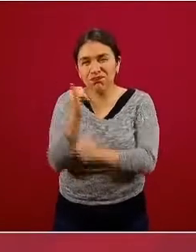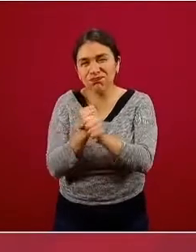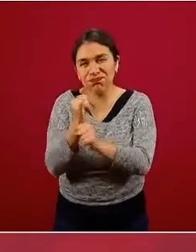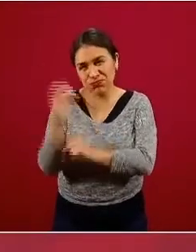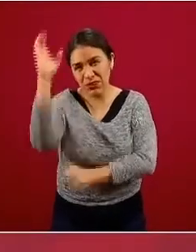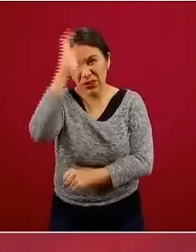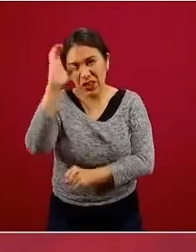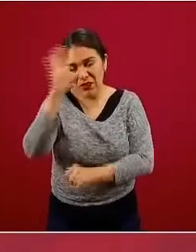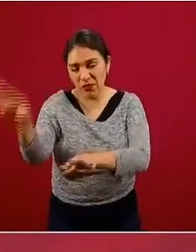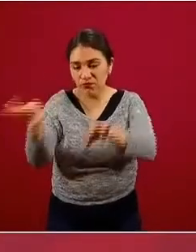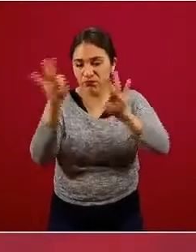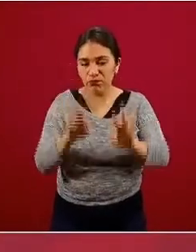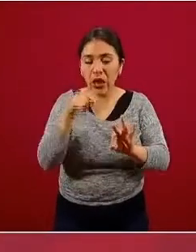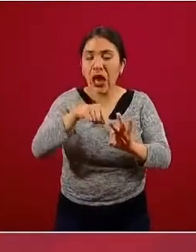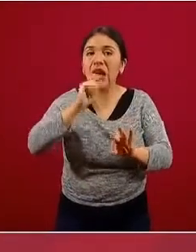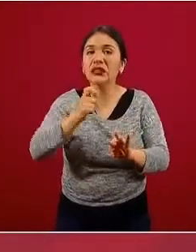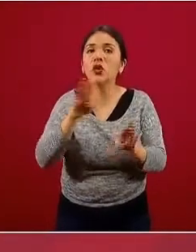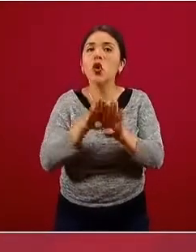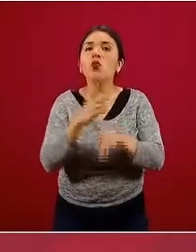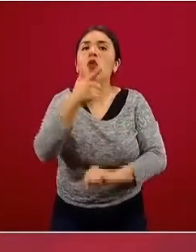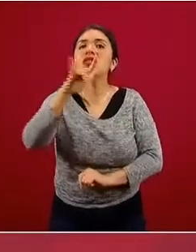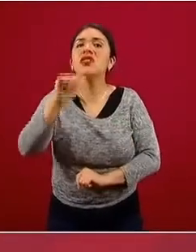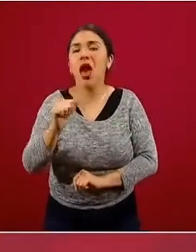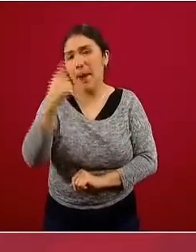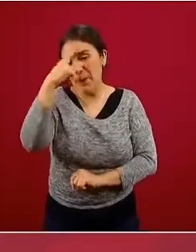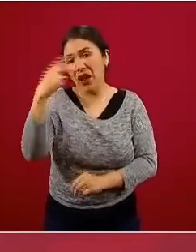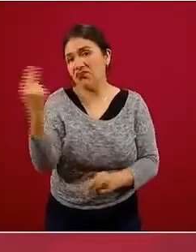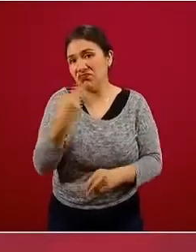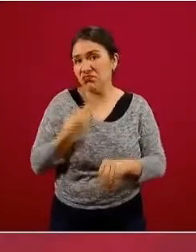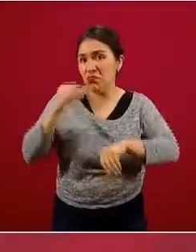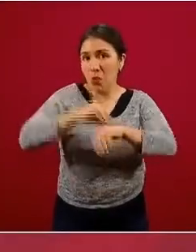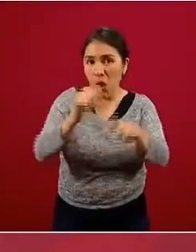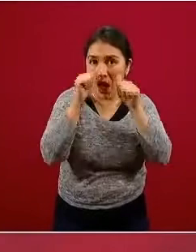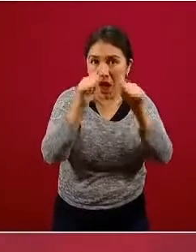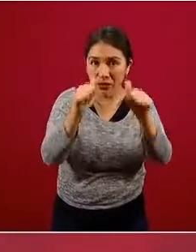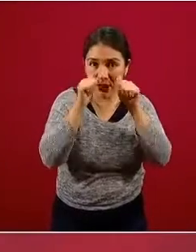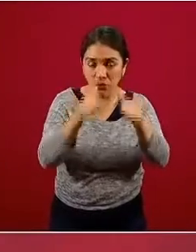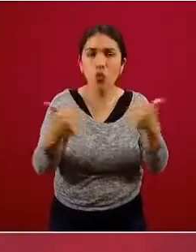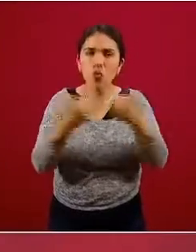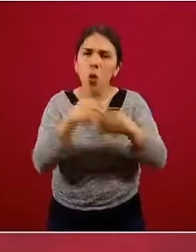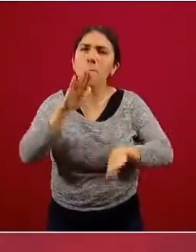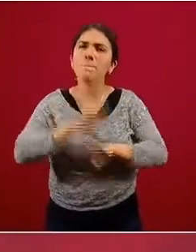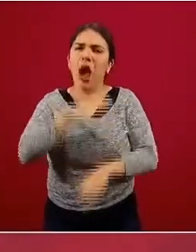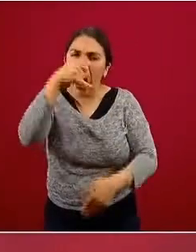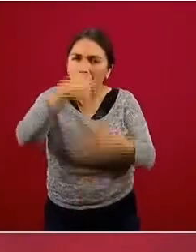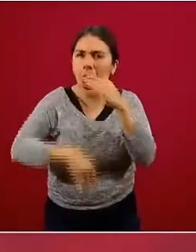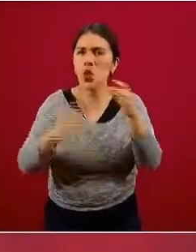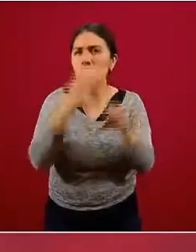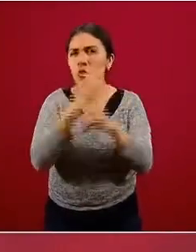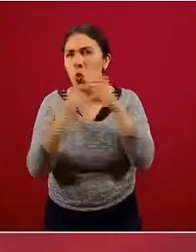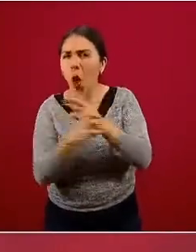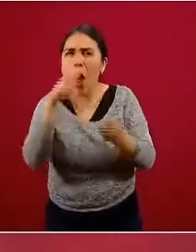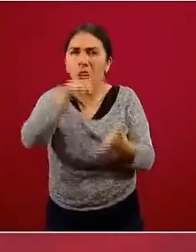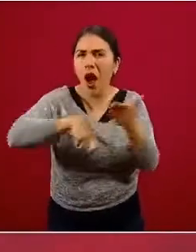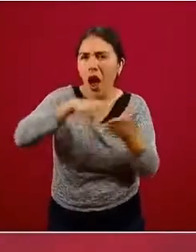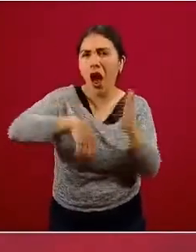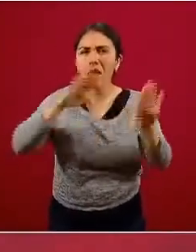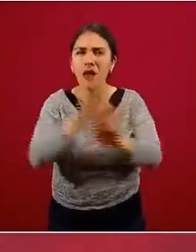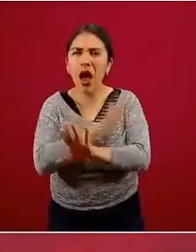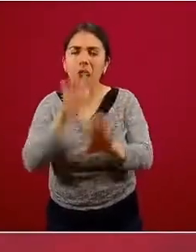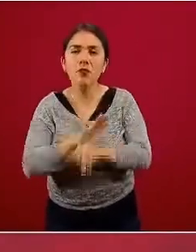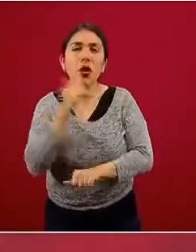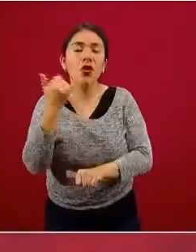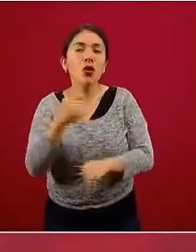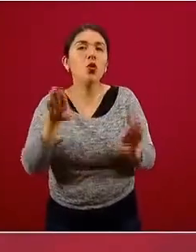científico como la guía técnica necesaria, con algunas ampliaciones, algunas modificaciones y